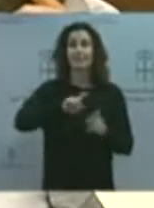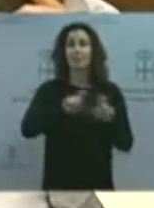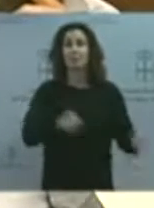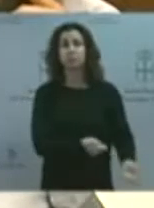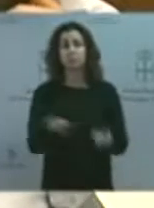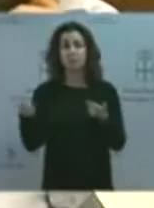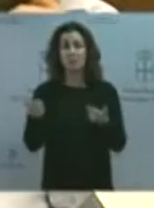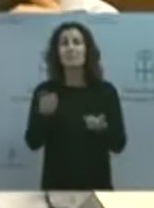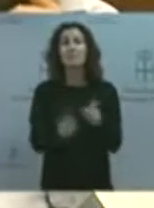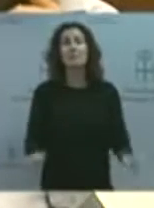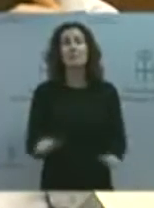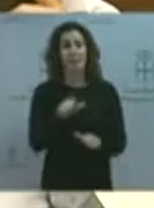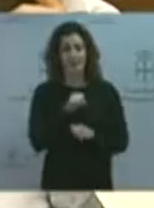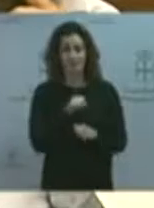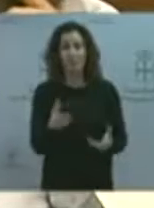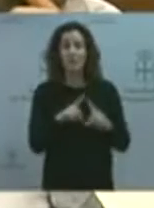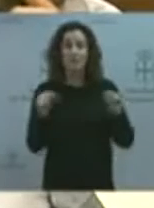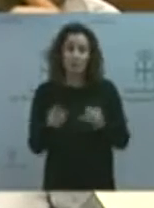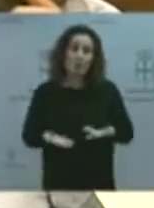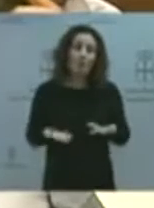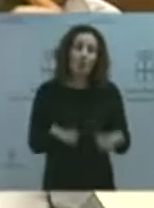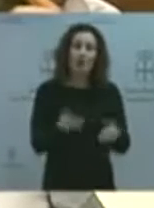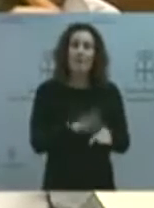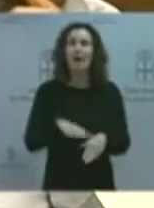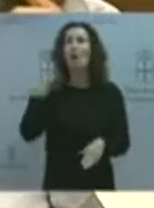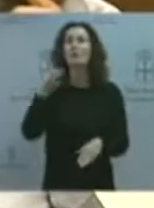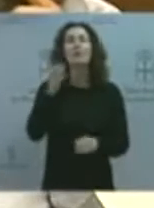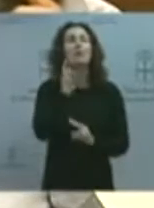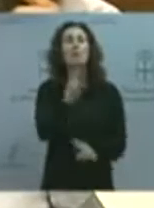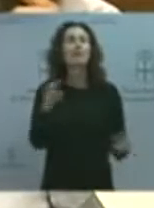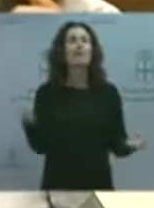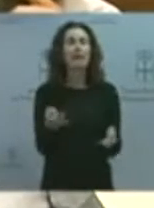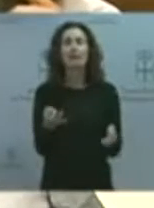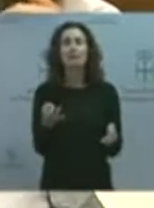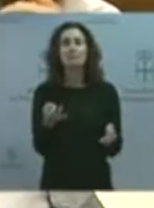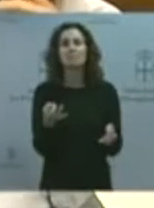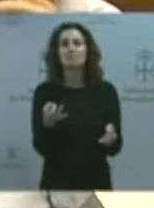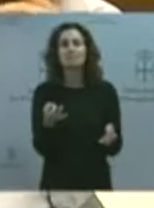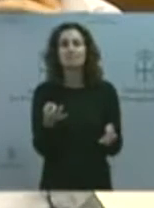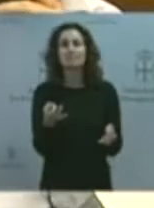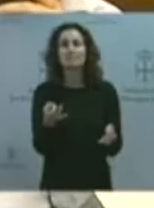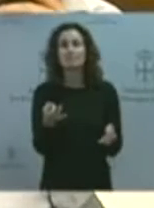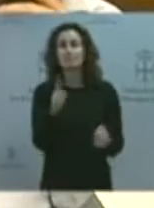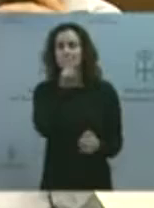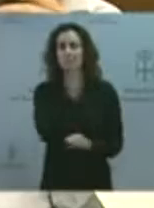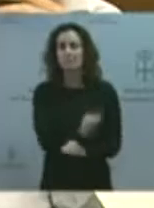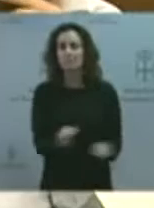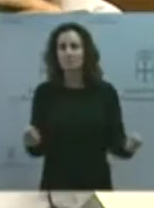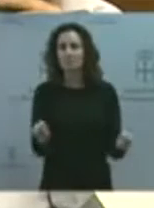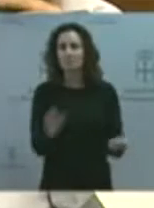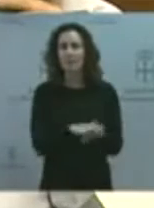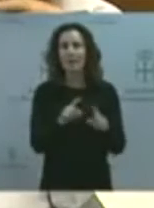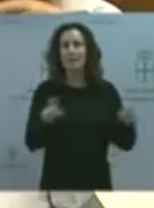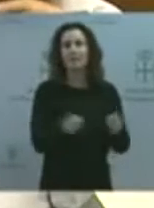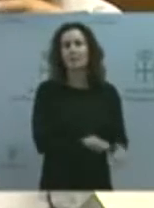ser que la única noticia que podamos esperar de los diferentes gobiernos sea el silencio ante las deslocalizaciones y los privilegios fiscales para